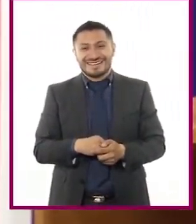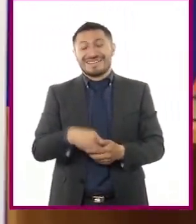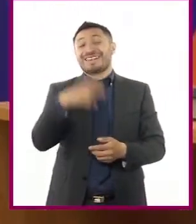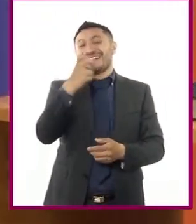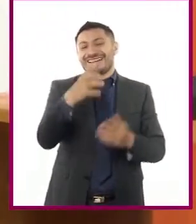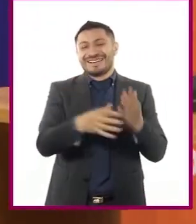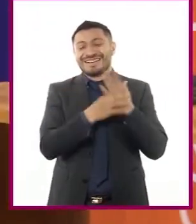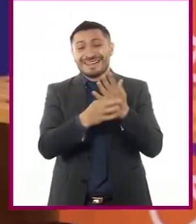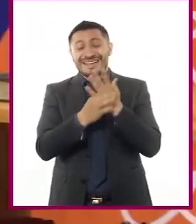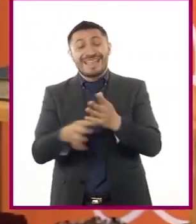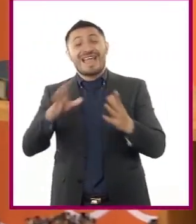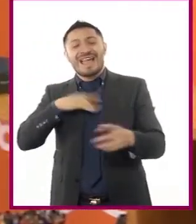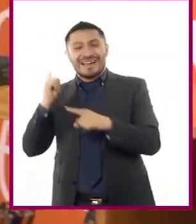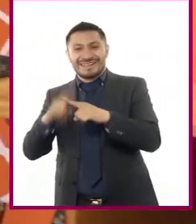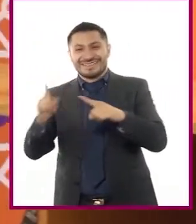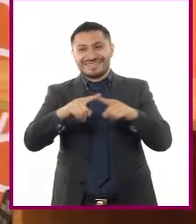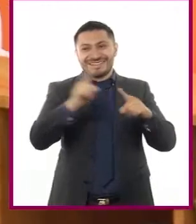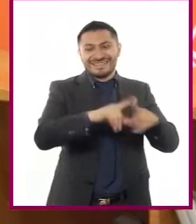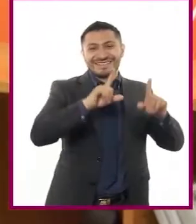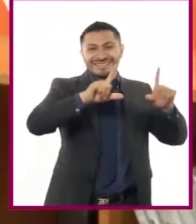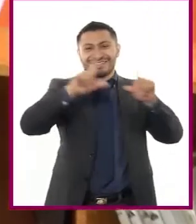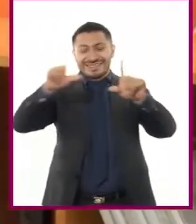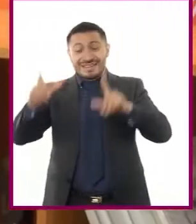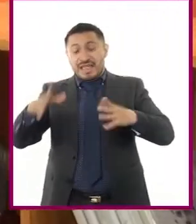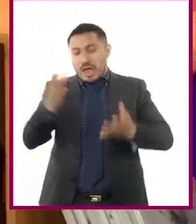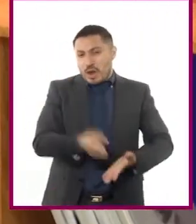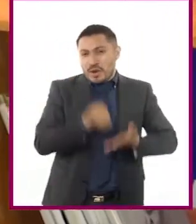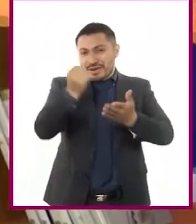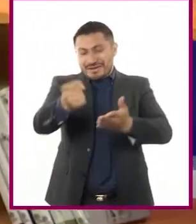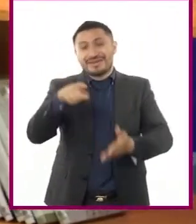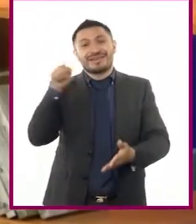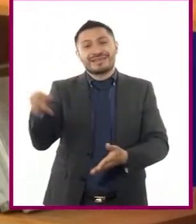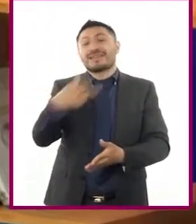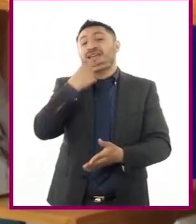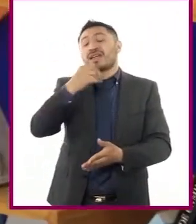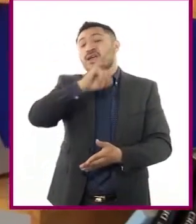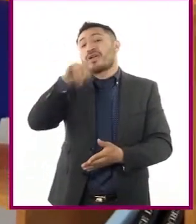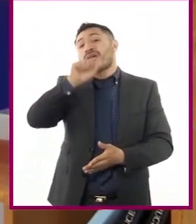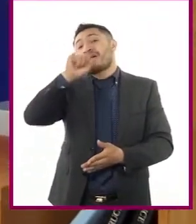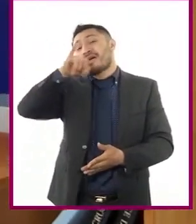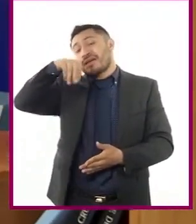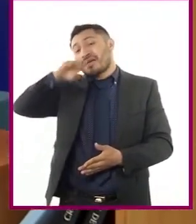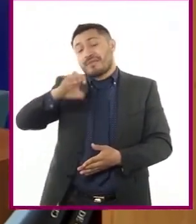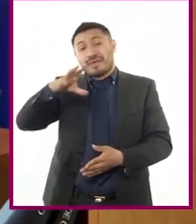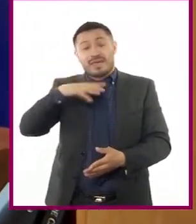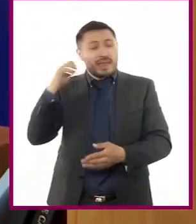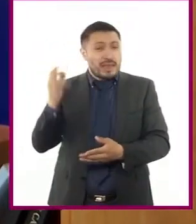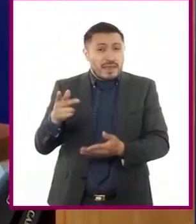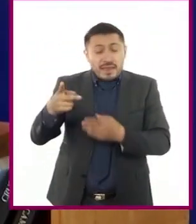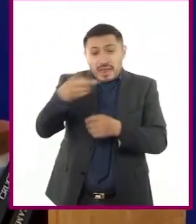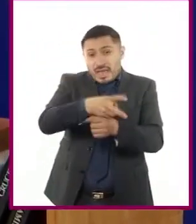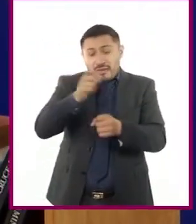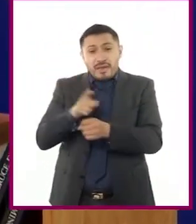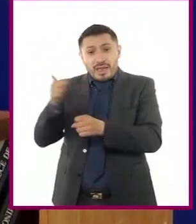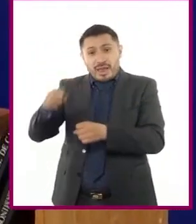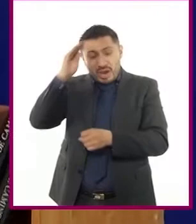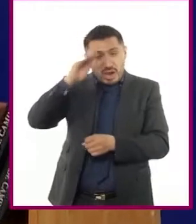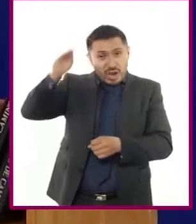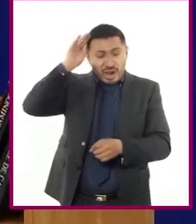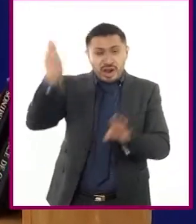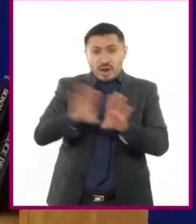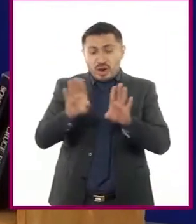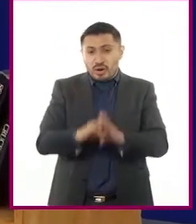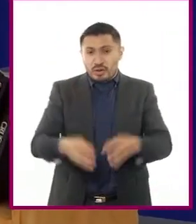muchas distinciones y premios que recibió Jaime Sabines, alguna vez fue invitado a Cuba como jurado del